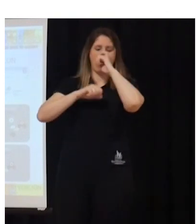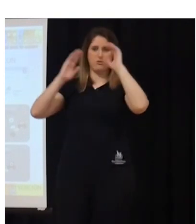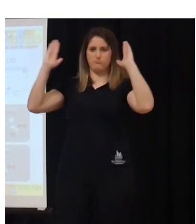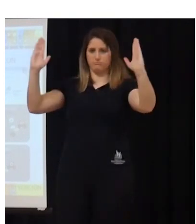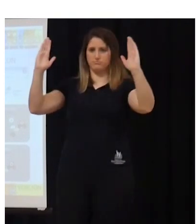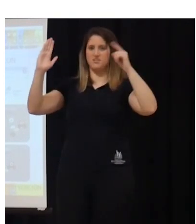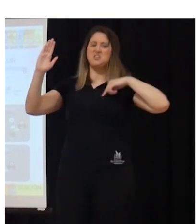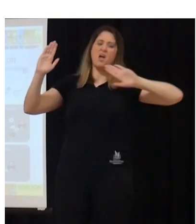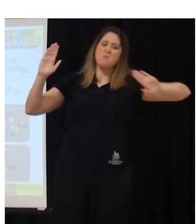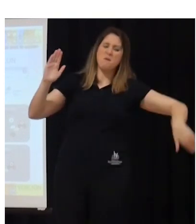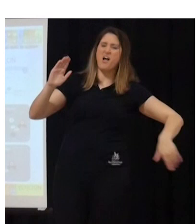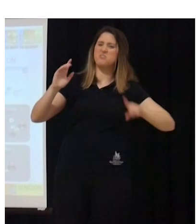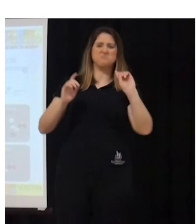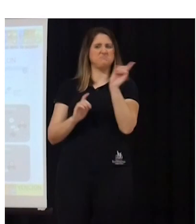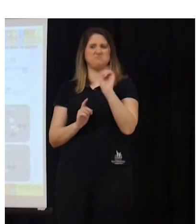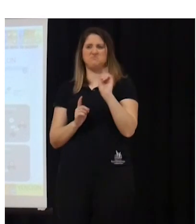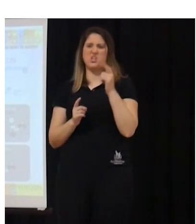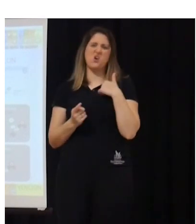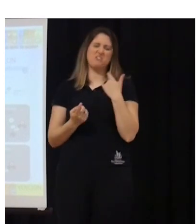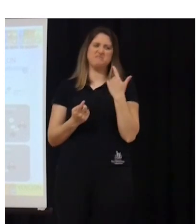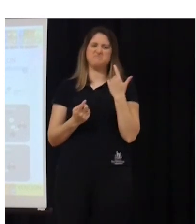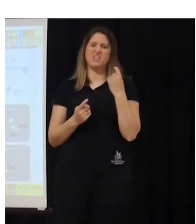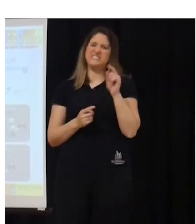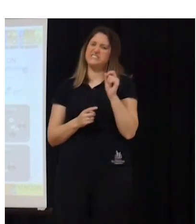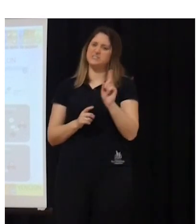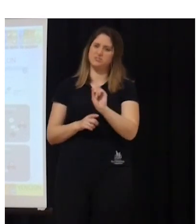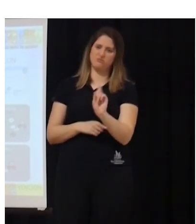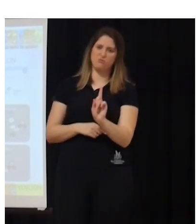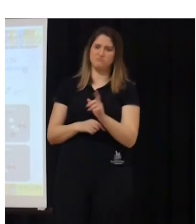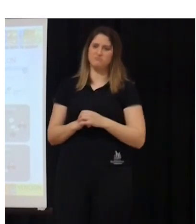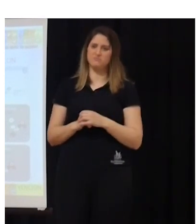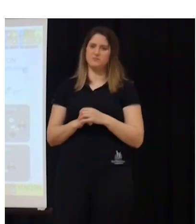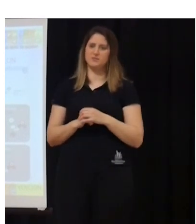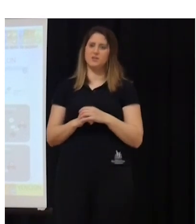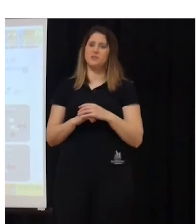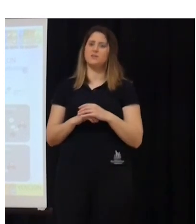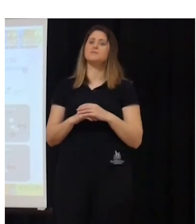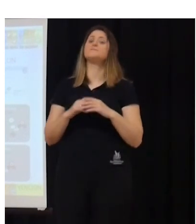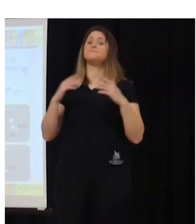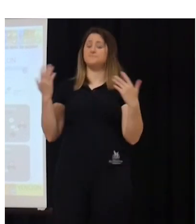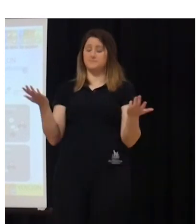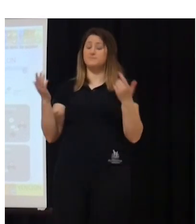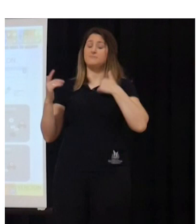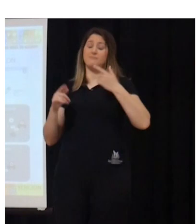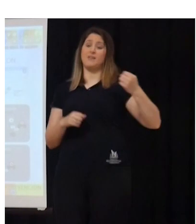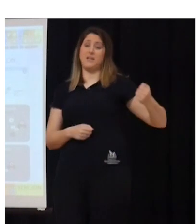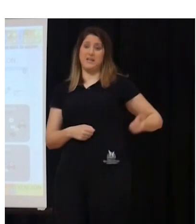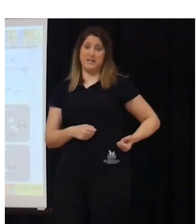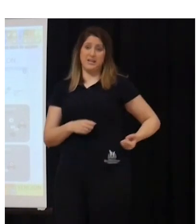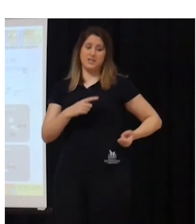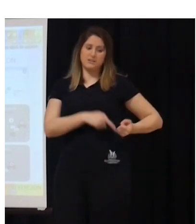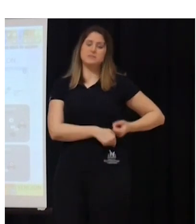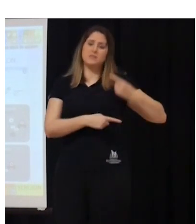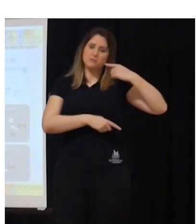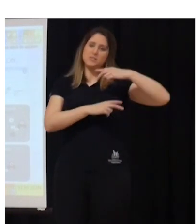debajo no es rentable normalmente. La prueba será ese test de sangre oculta en heces y se irá